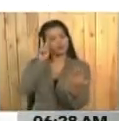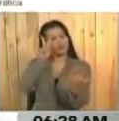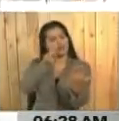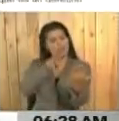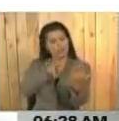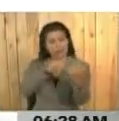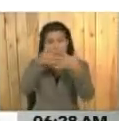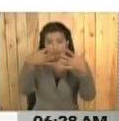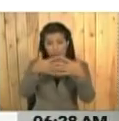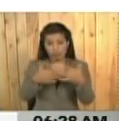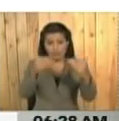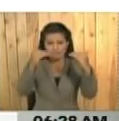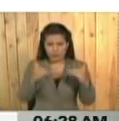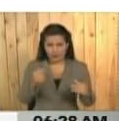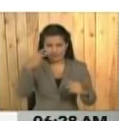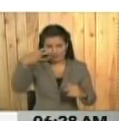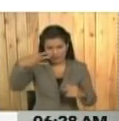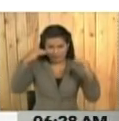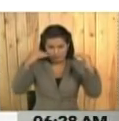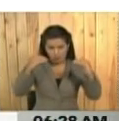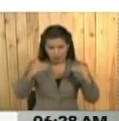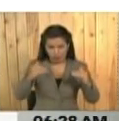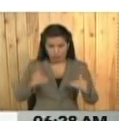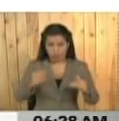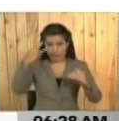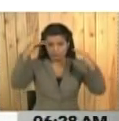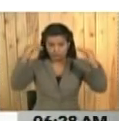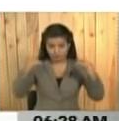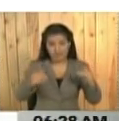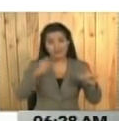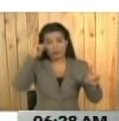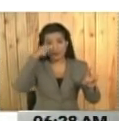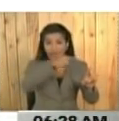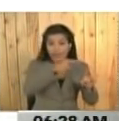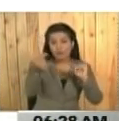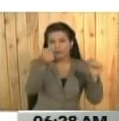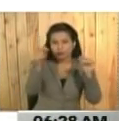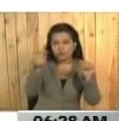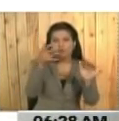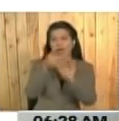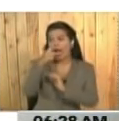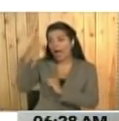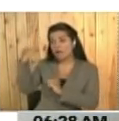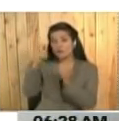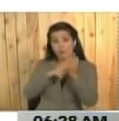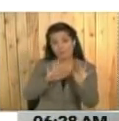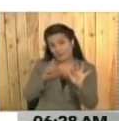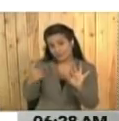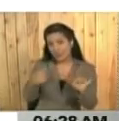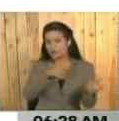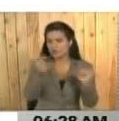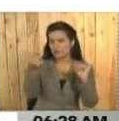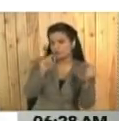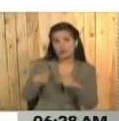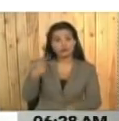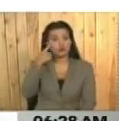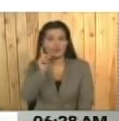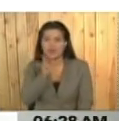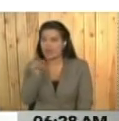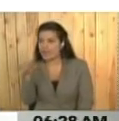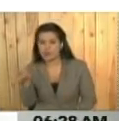pero vamos a hacer énfasis en tres episodios fundamentales porque hay que recordar que ellos debatieron comenzando el año 2016 no sabían cuál vía escoger